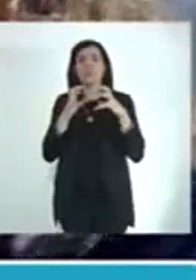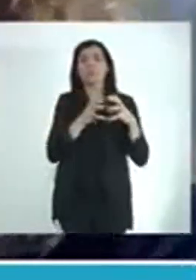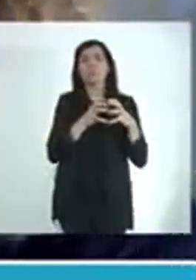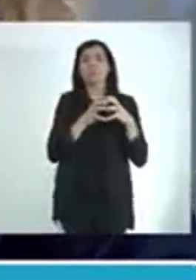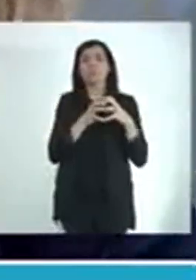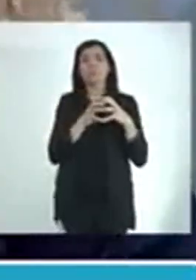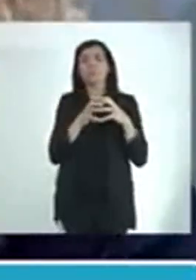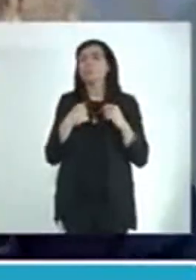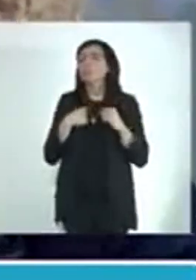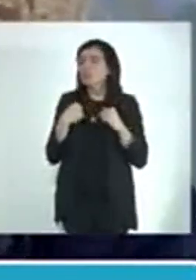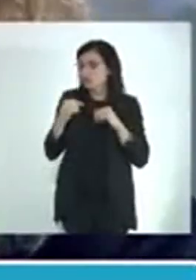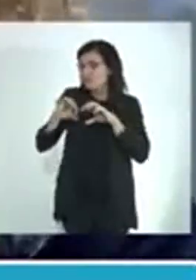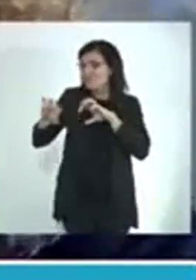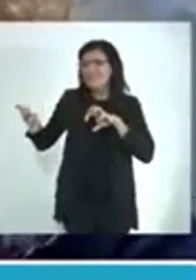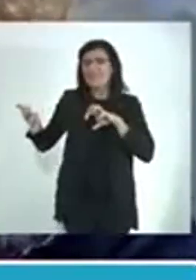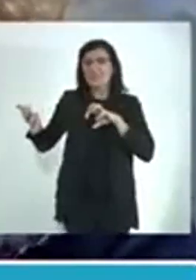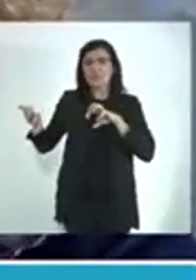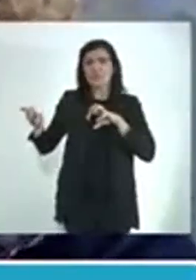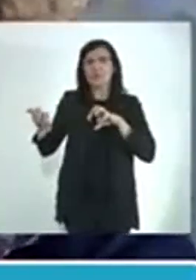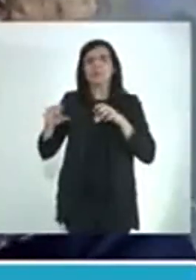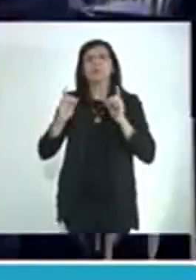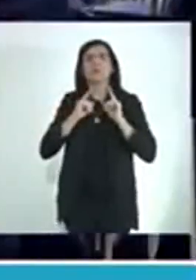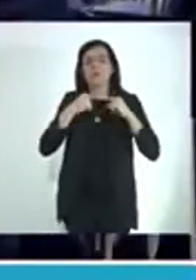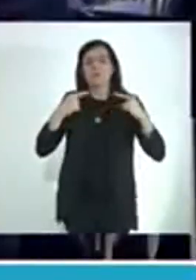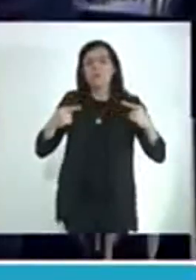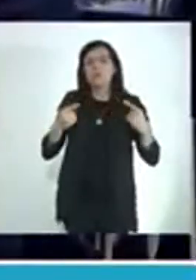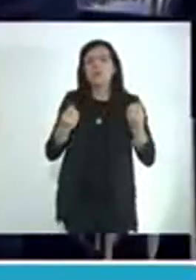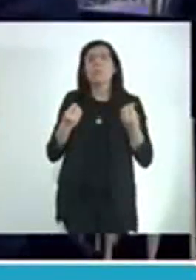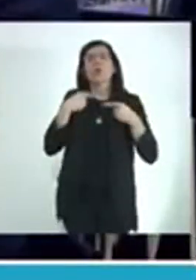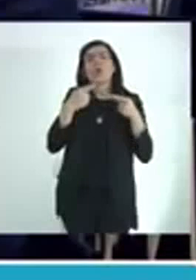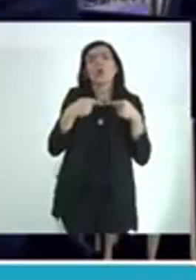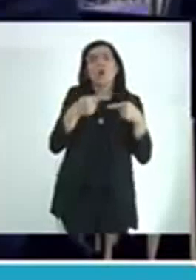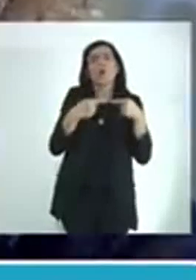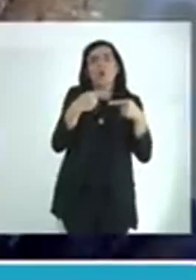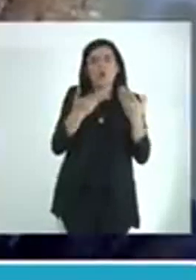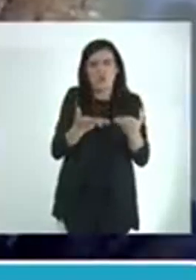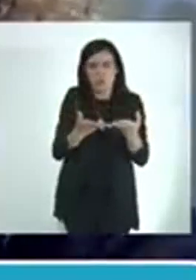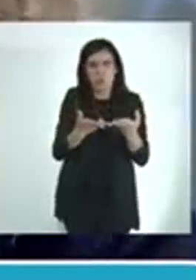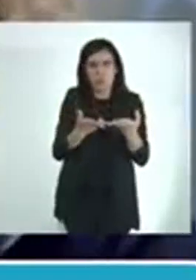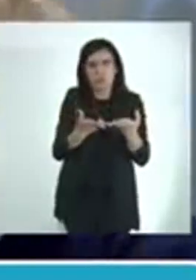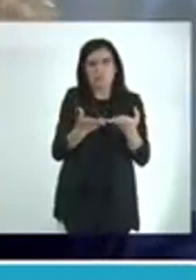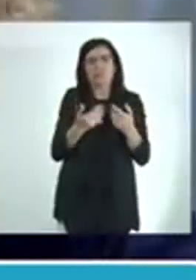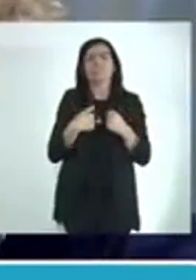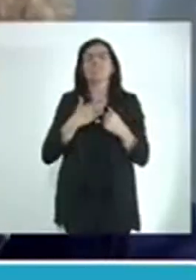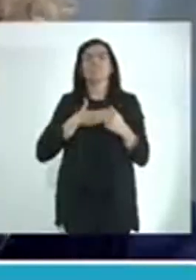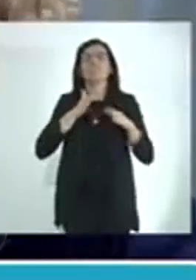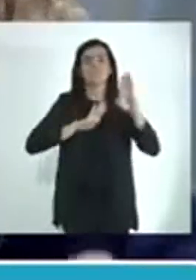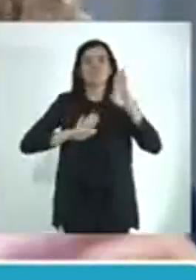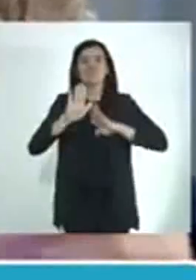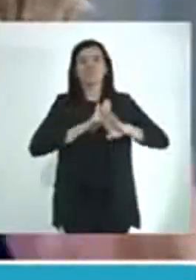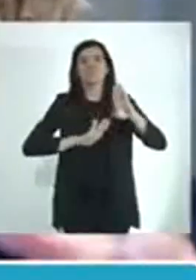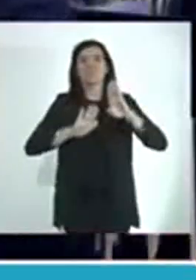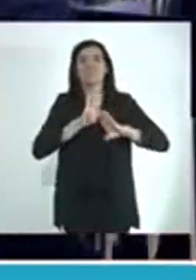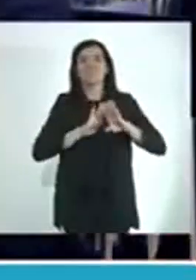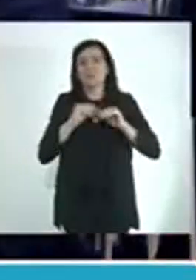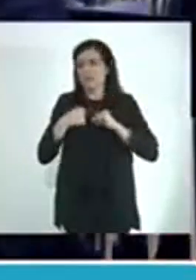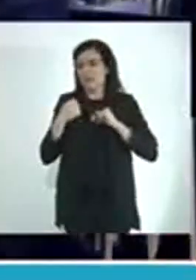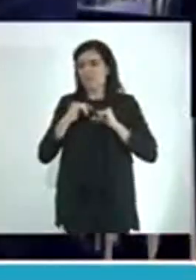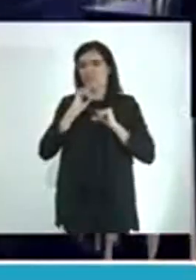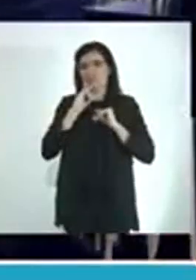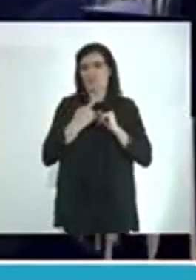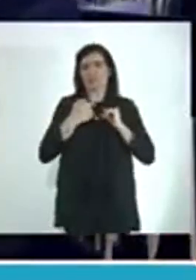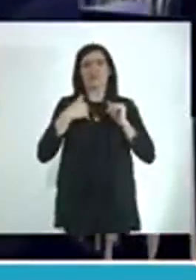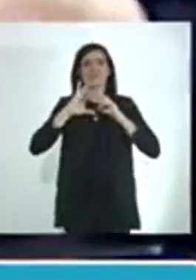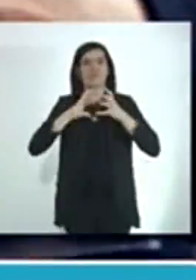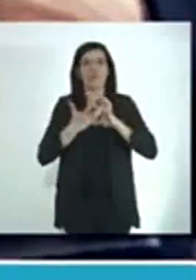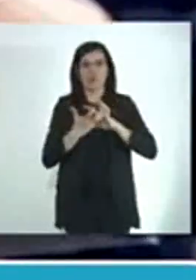cada uno sigue en base a su materia trabajando por su cuenta, digamos, con los chicos esa temática.